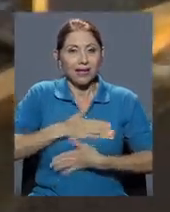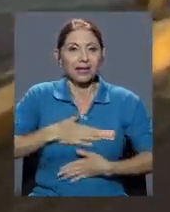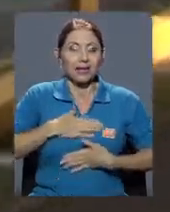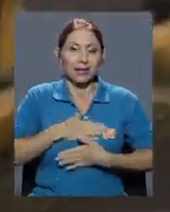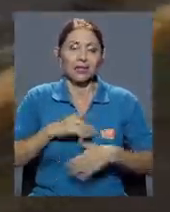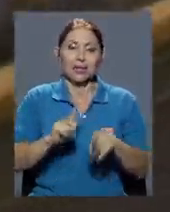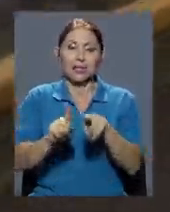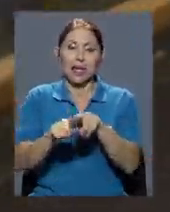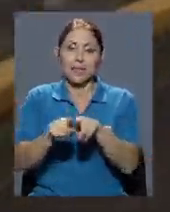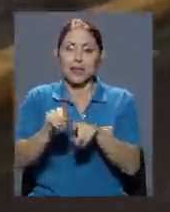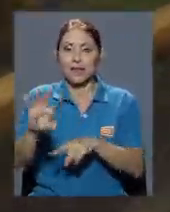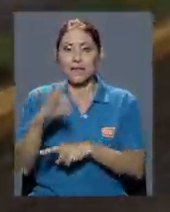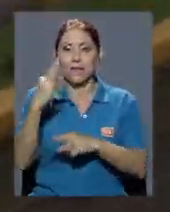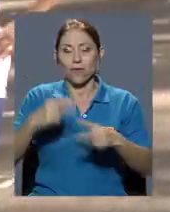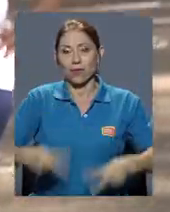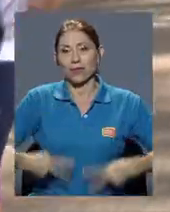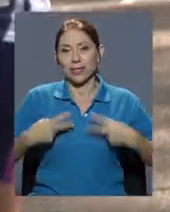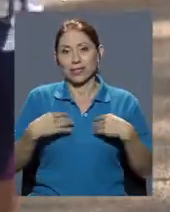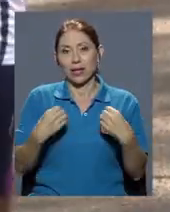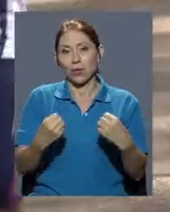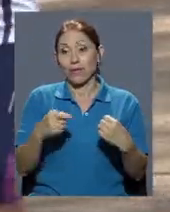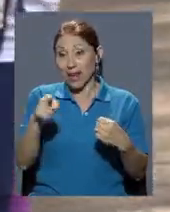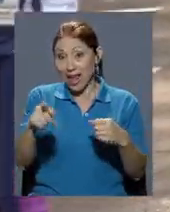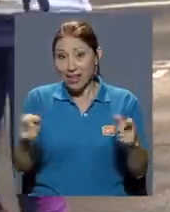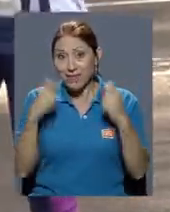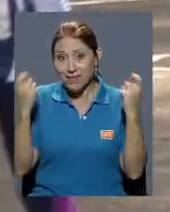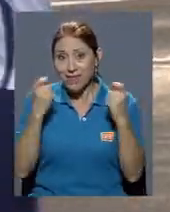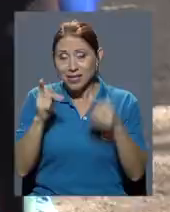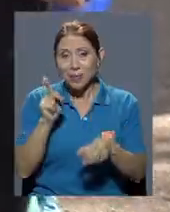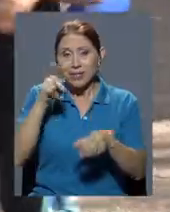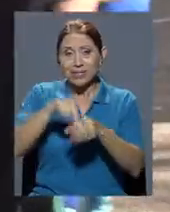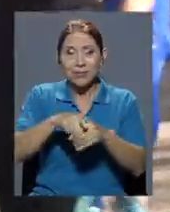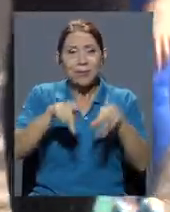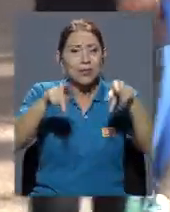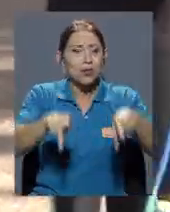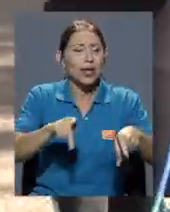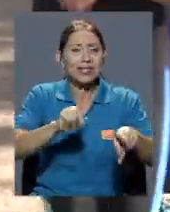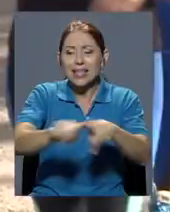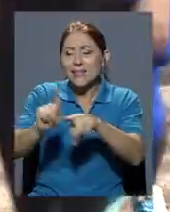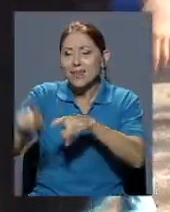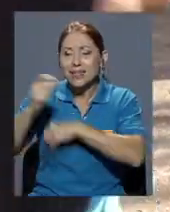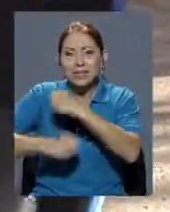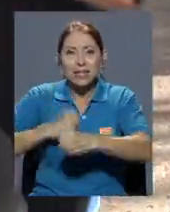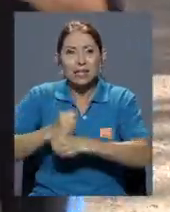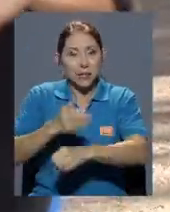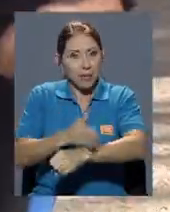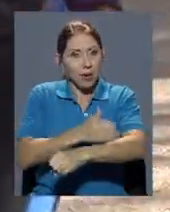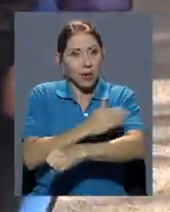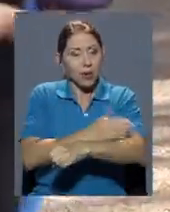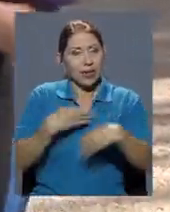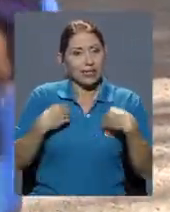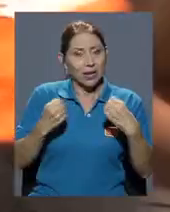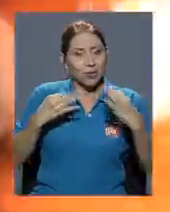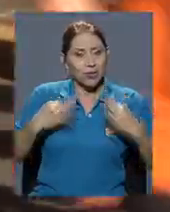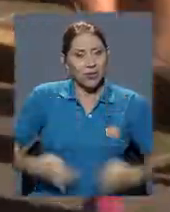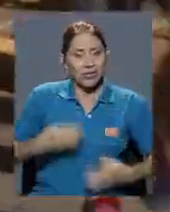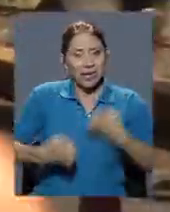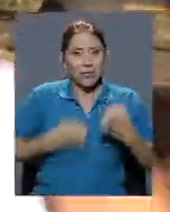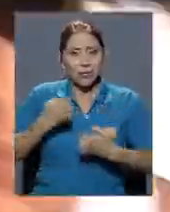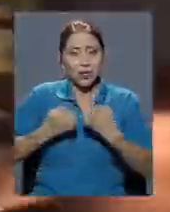vida saludable. En esta fiesta participan personas de todas las edades que mejoran su salud física y emocional por medio del